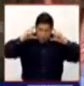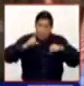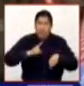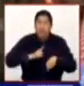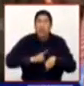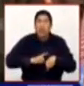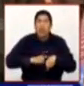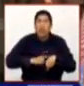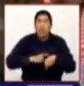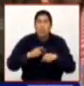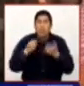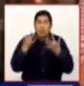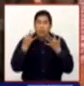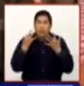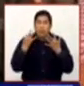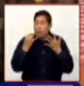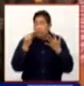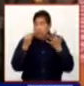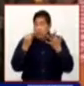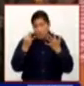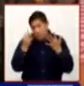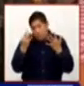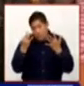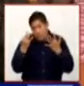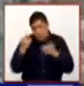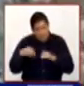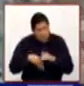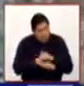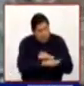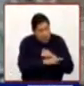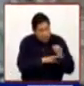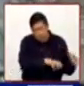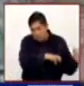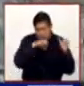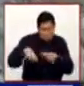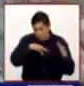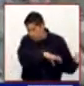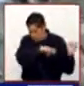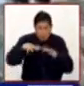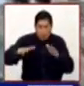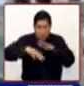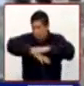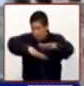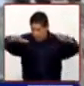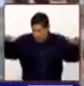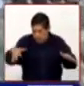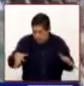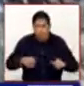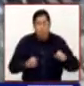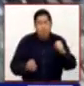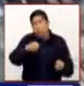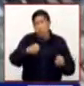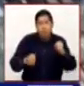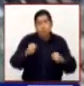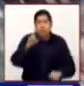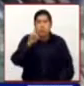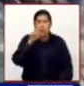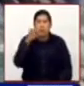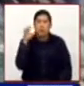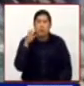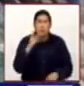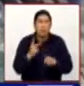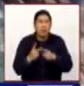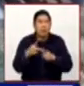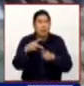fotografías del momento en que los policías ingresaron, cargaron a una camioneta tapada con un toldo y se llevaron los